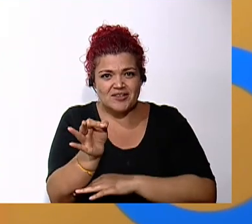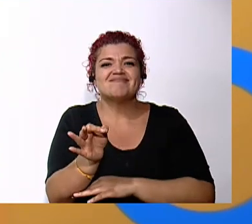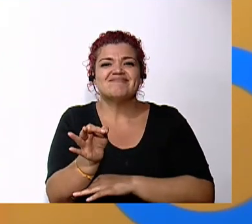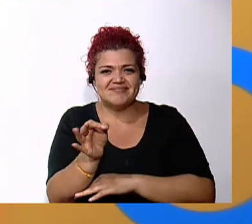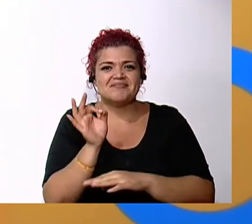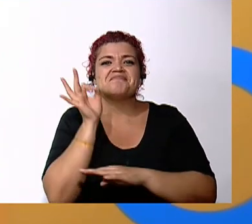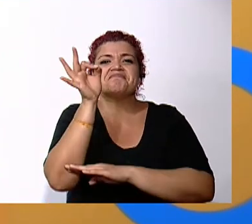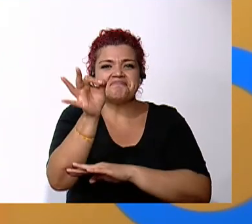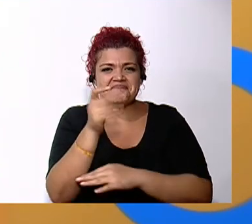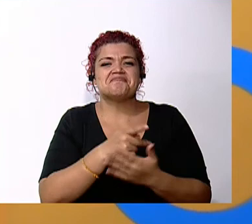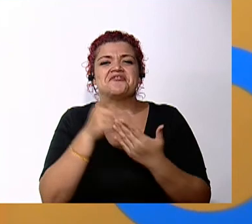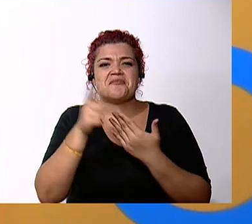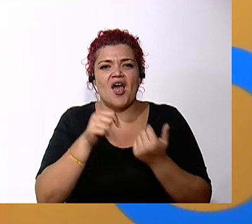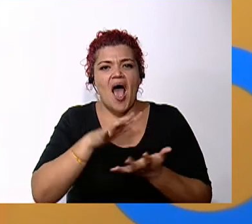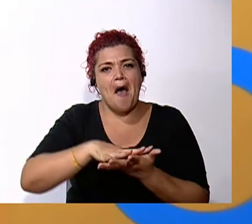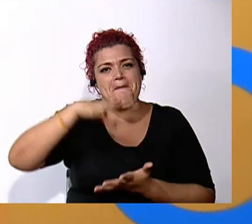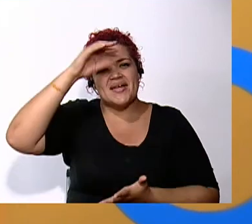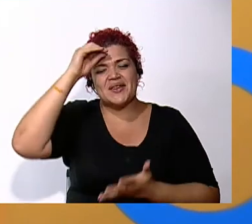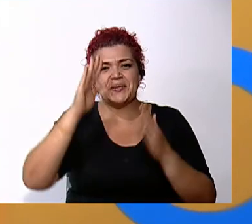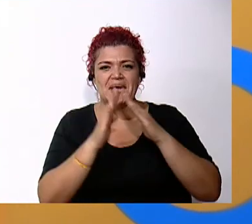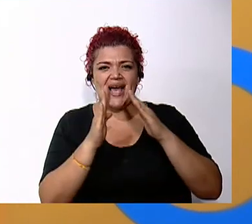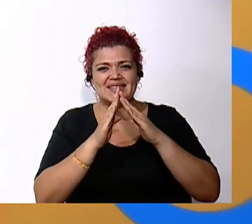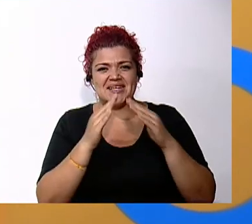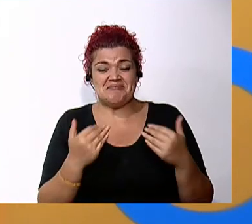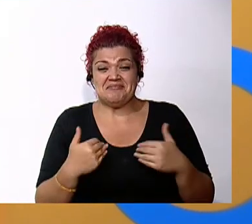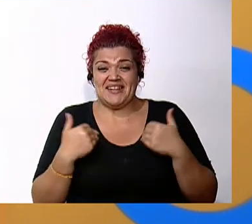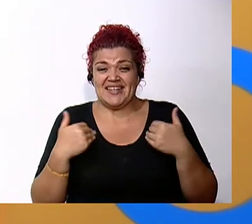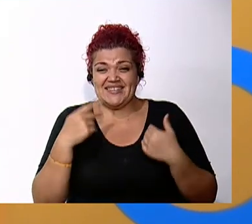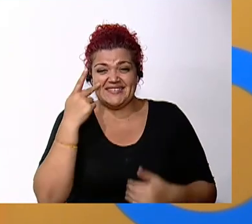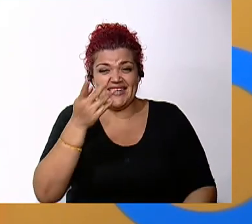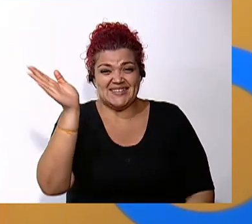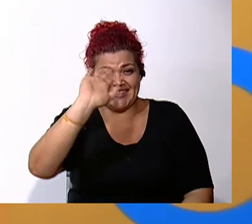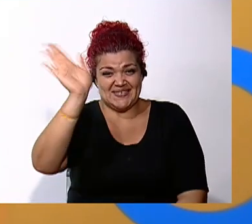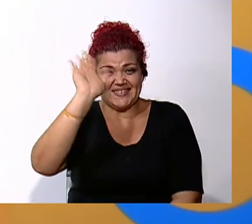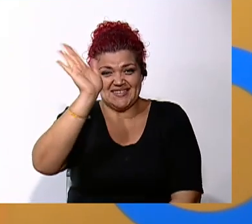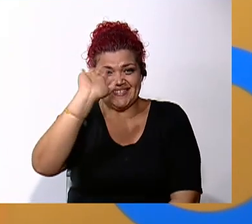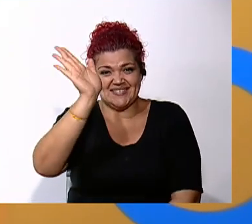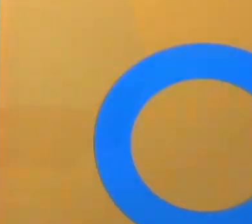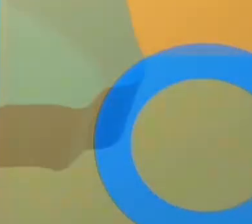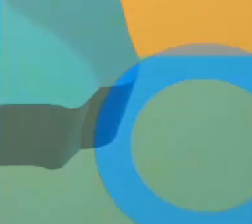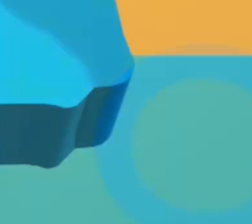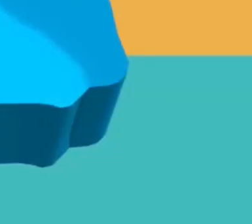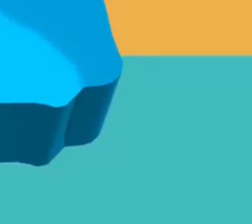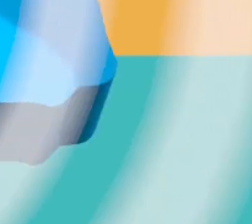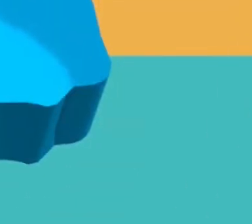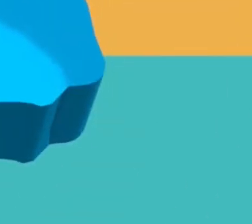un próximo programa de Aprendo en Casa. Me alegro de verlos. Hasta luego.